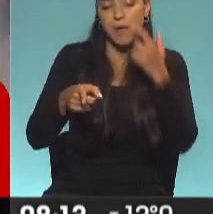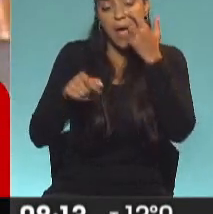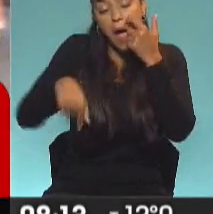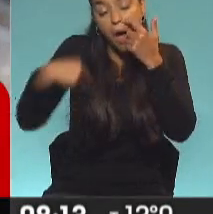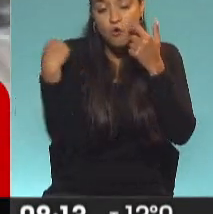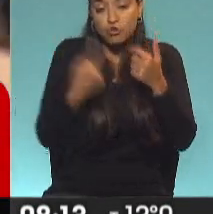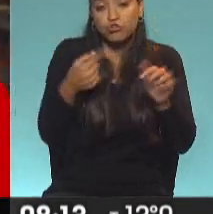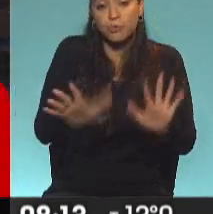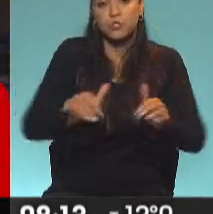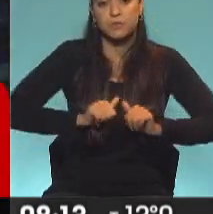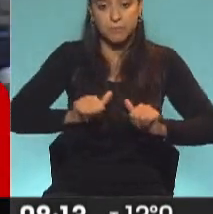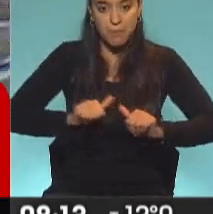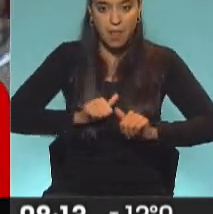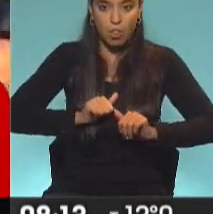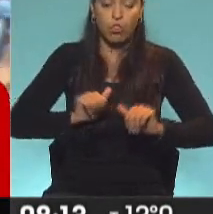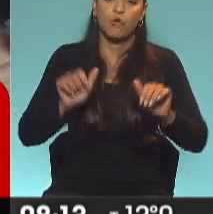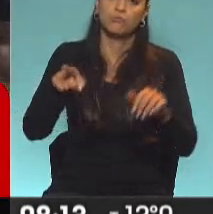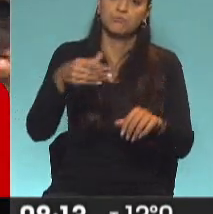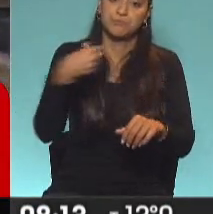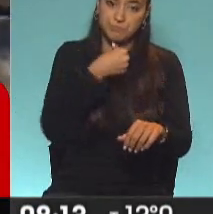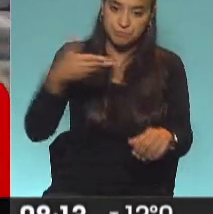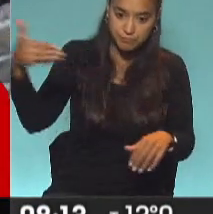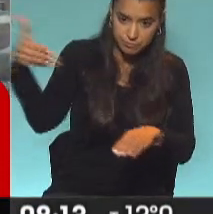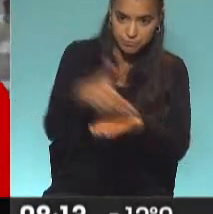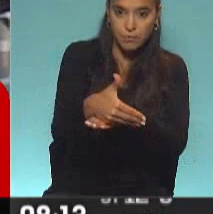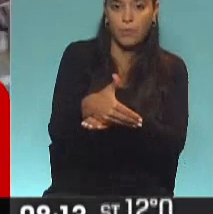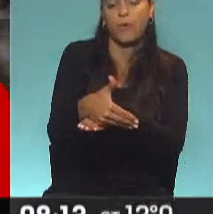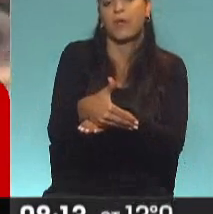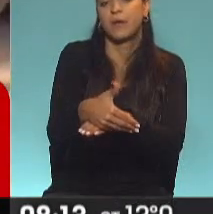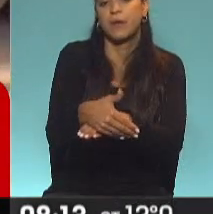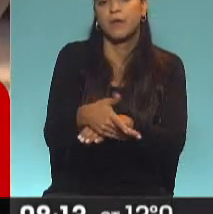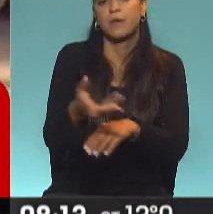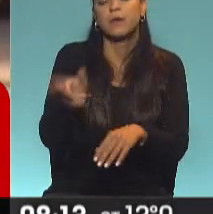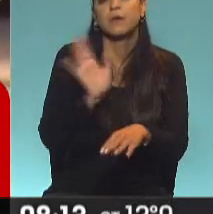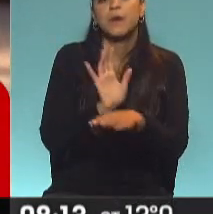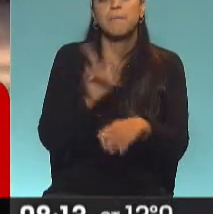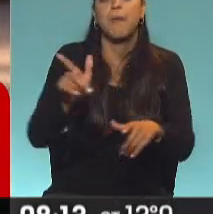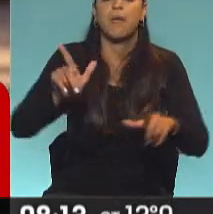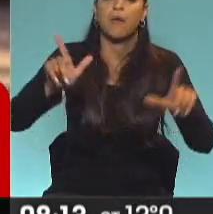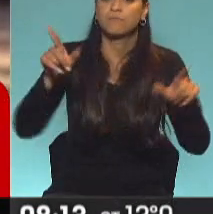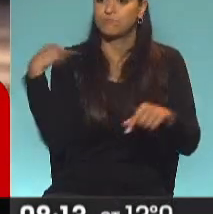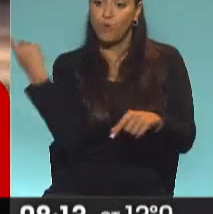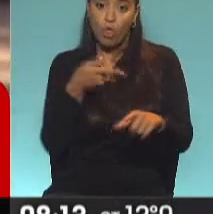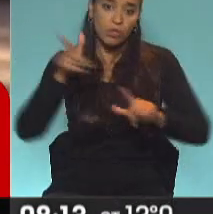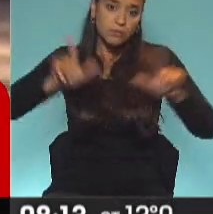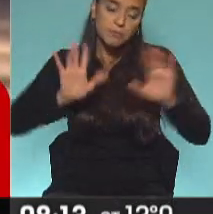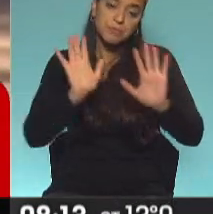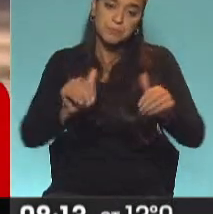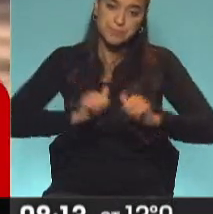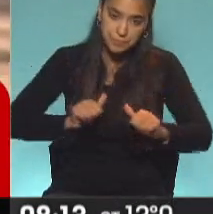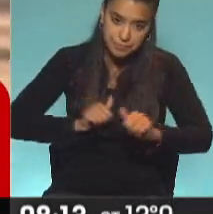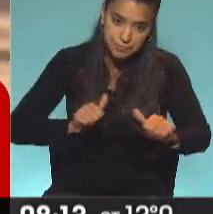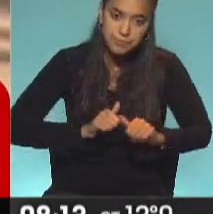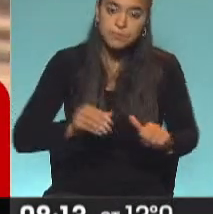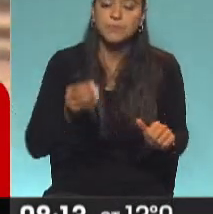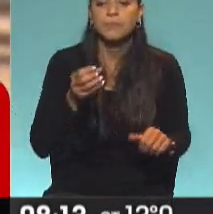aguardando la presencia en este lugar, aquí en Guernica, de la presencia con los medios, el testimonio